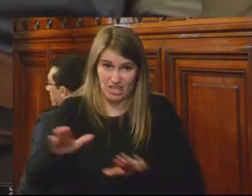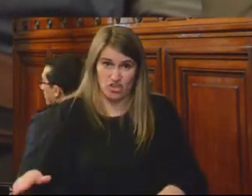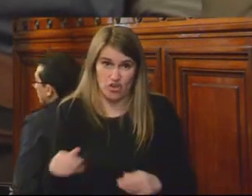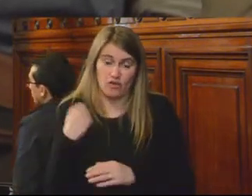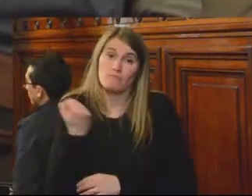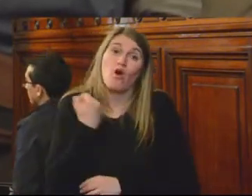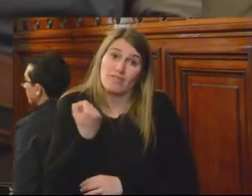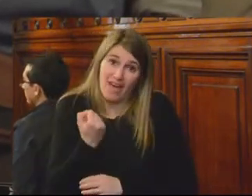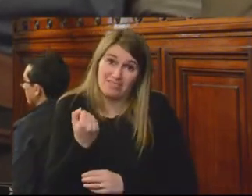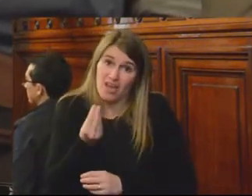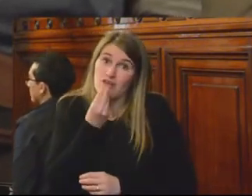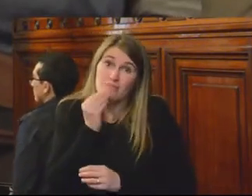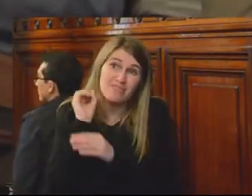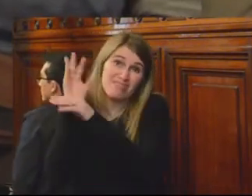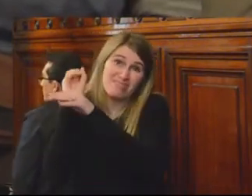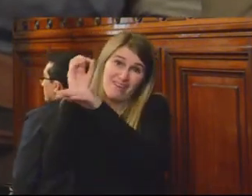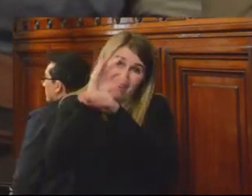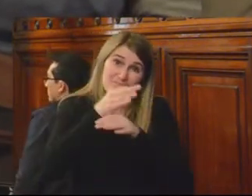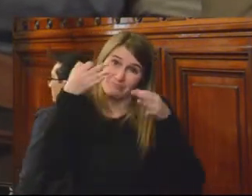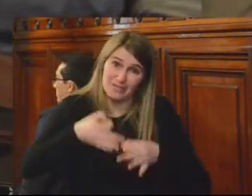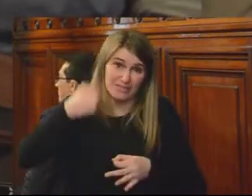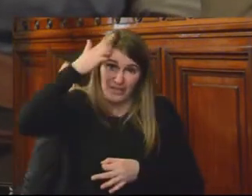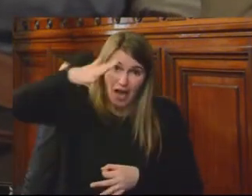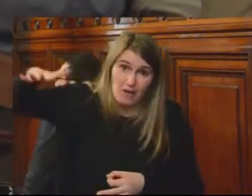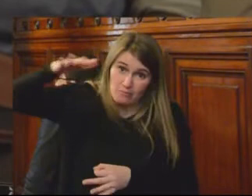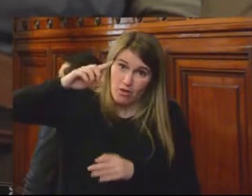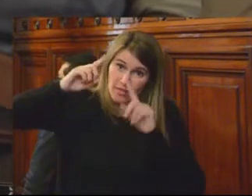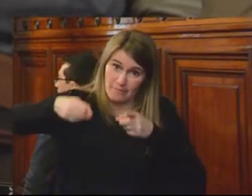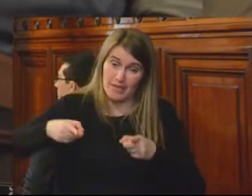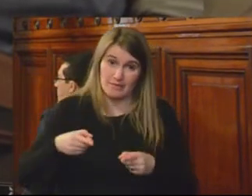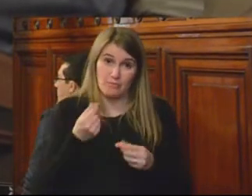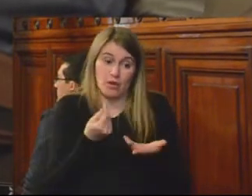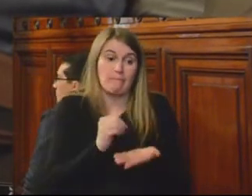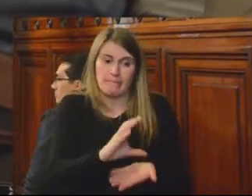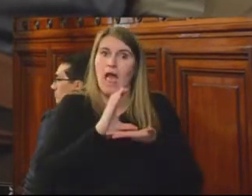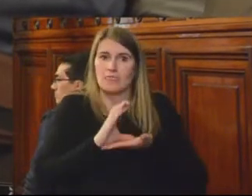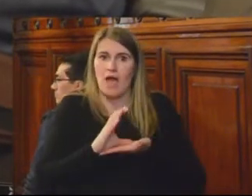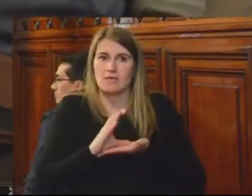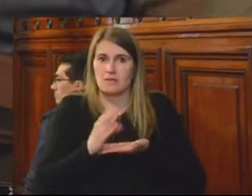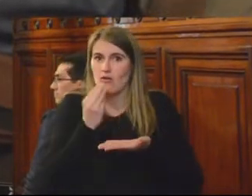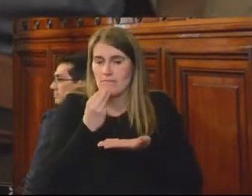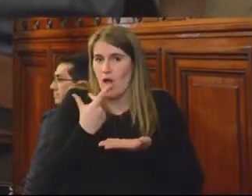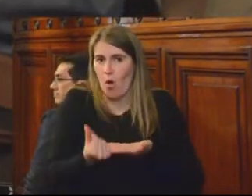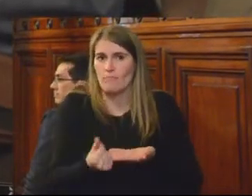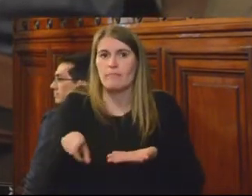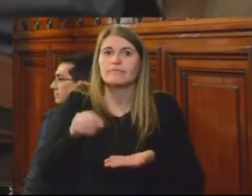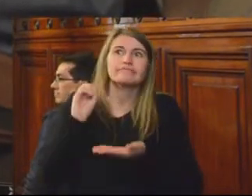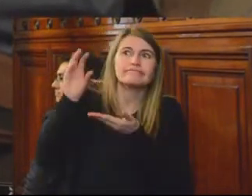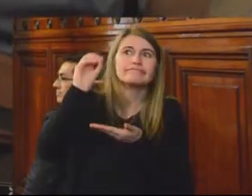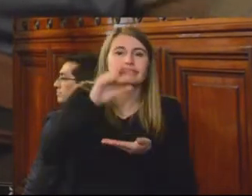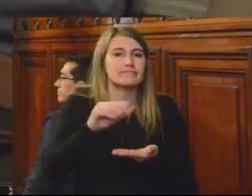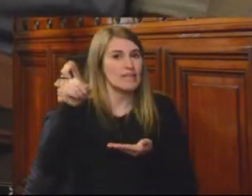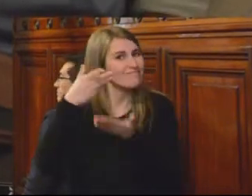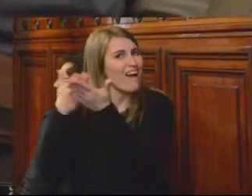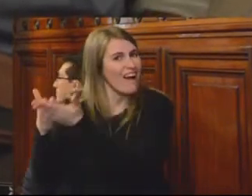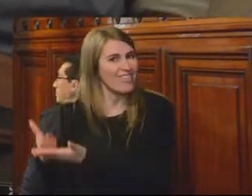país, con respecto, por ejemplo, a todo lo que se invierte en este punto específico, pues debemos revisar a profundidad qué está pasando